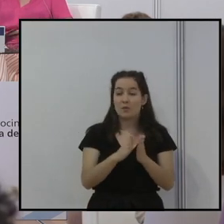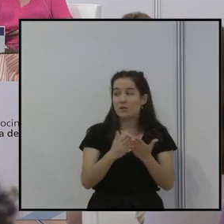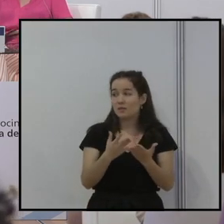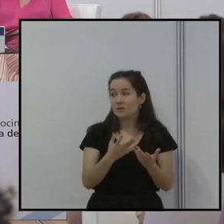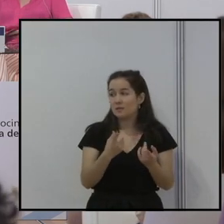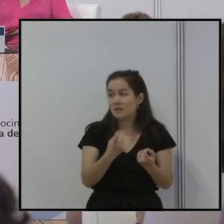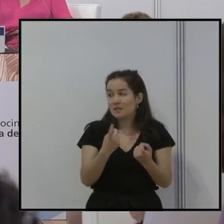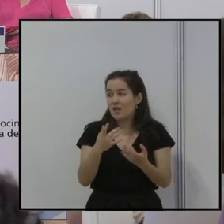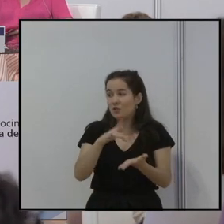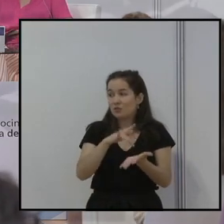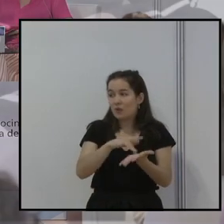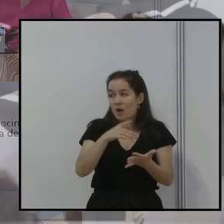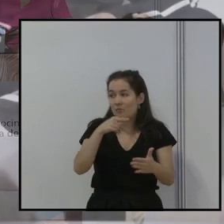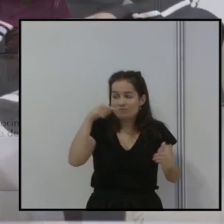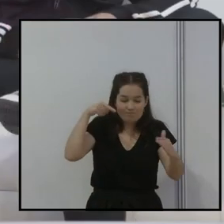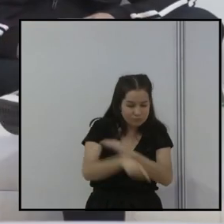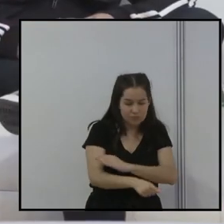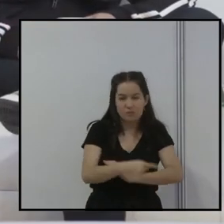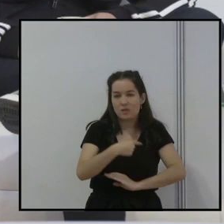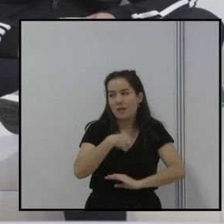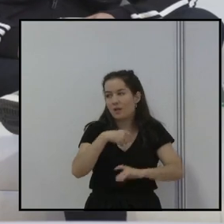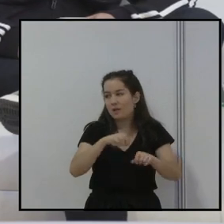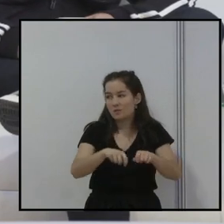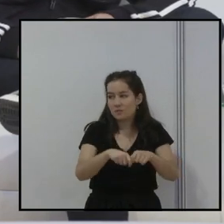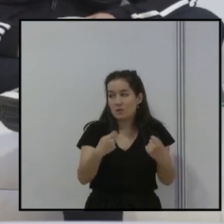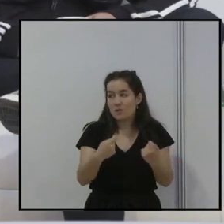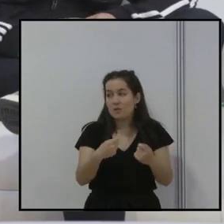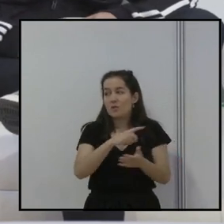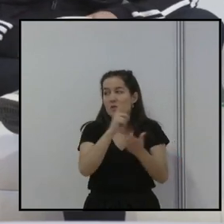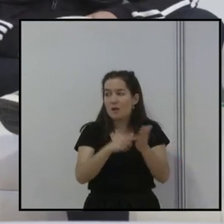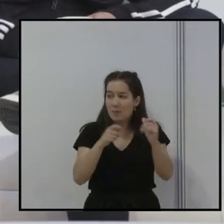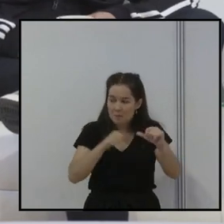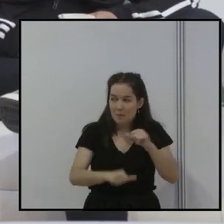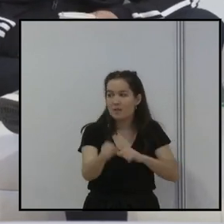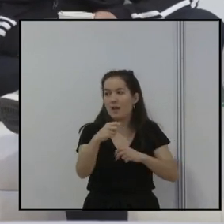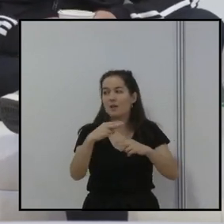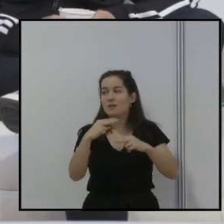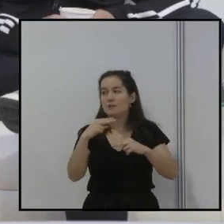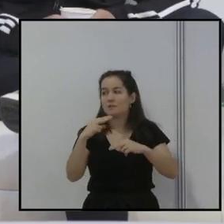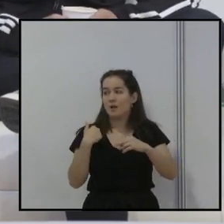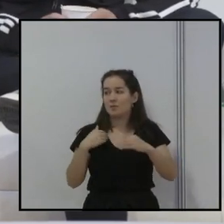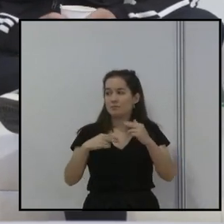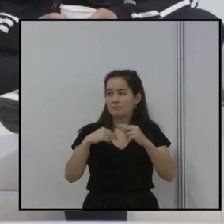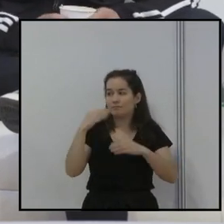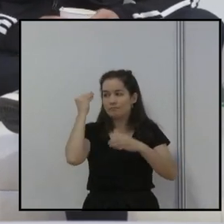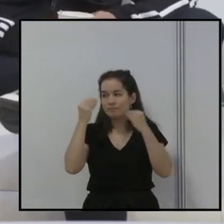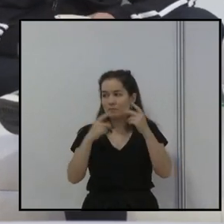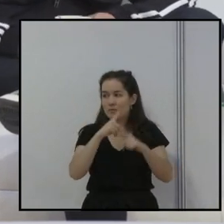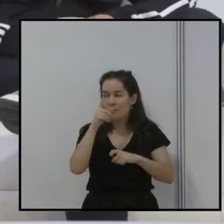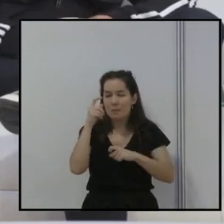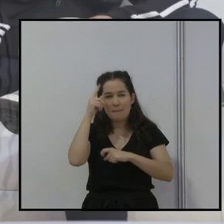No, nos planteamos muchas cosas cuando estamos ya rotos. O sea, cuando sucede algo que nos parte en dos es cuando nos hacemos algunas preguntas. Entonces, nos cuesta